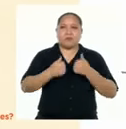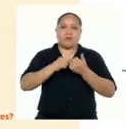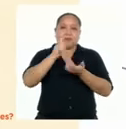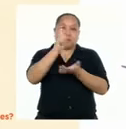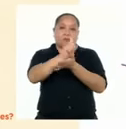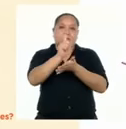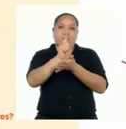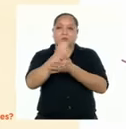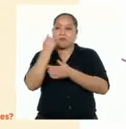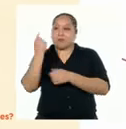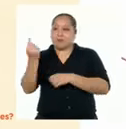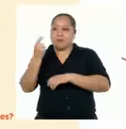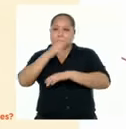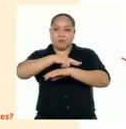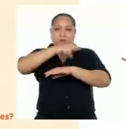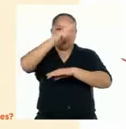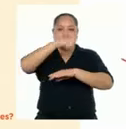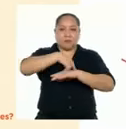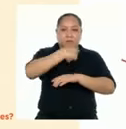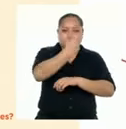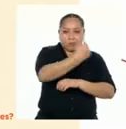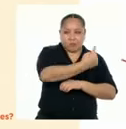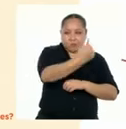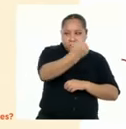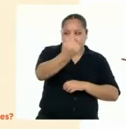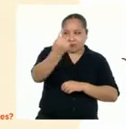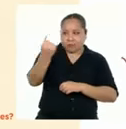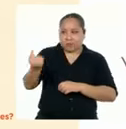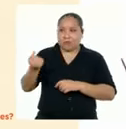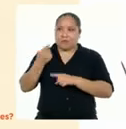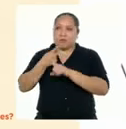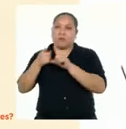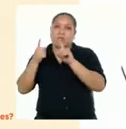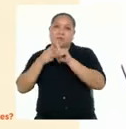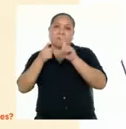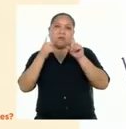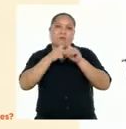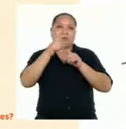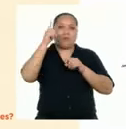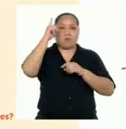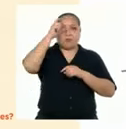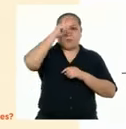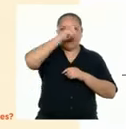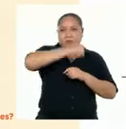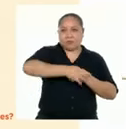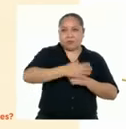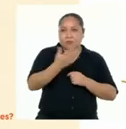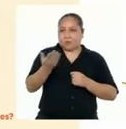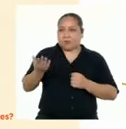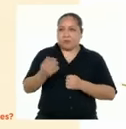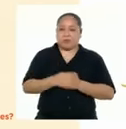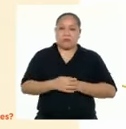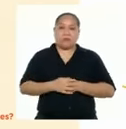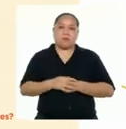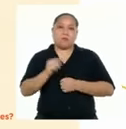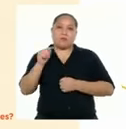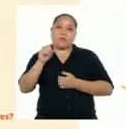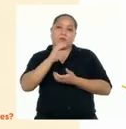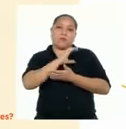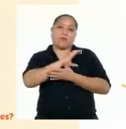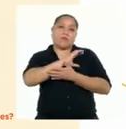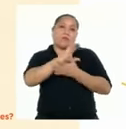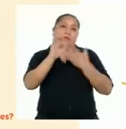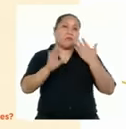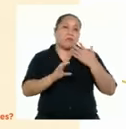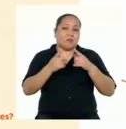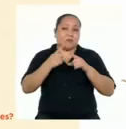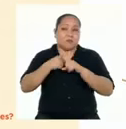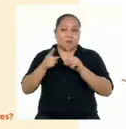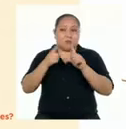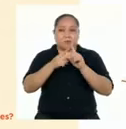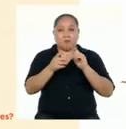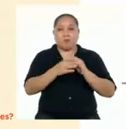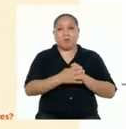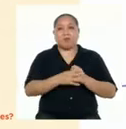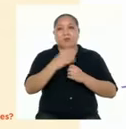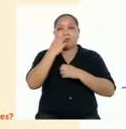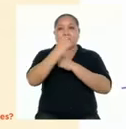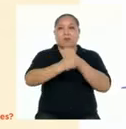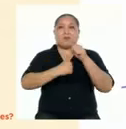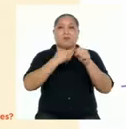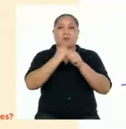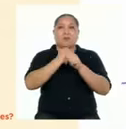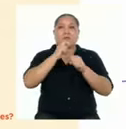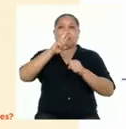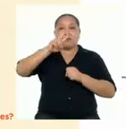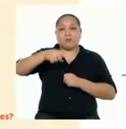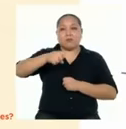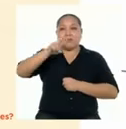porque cada región ha tenido que enfrentar dificultades particulares y tiene cualidades que otras no. En cuanto al año, ocurre